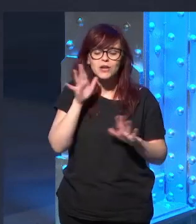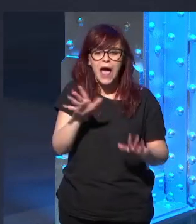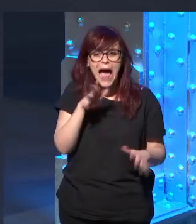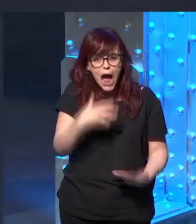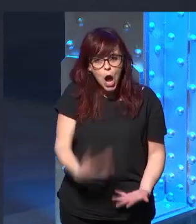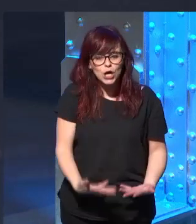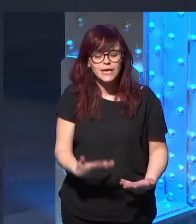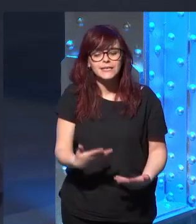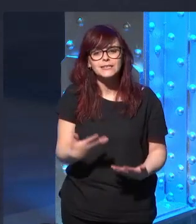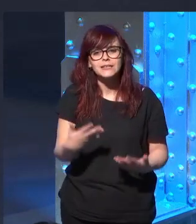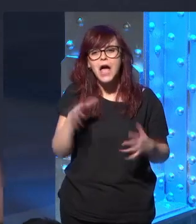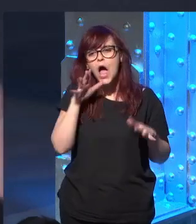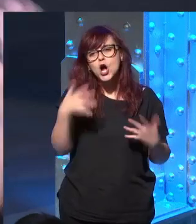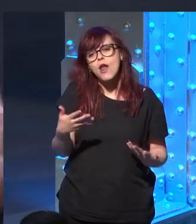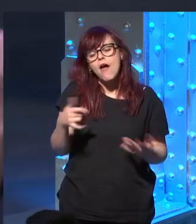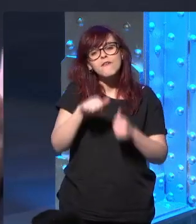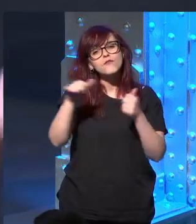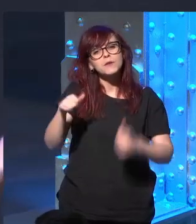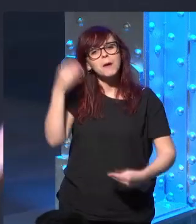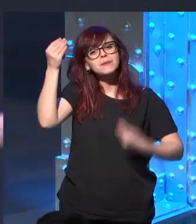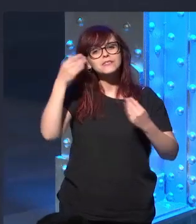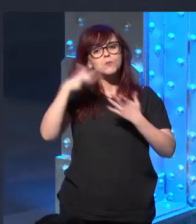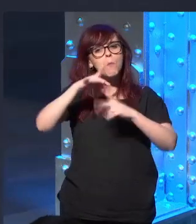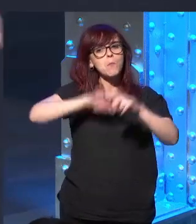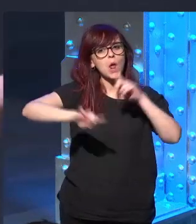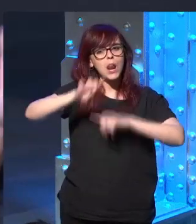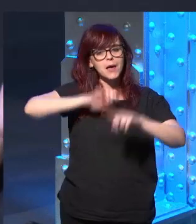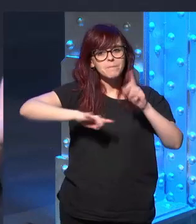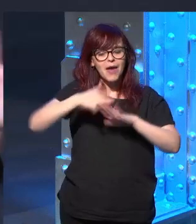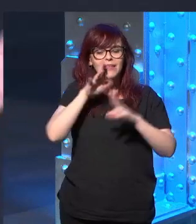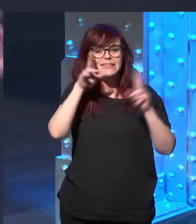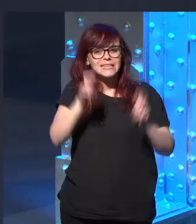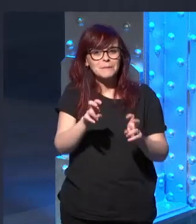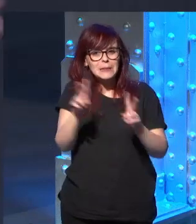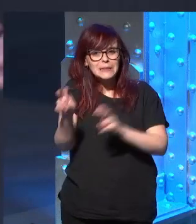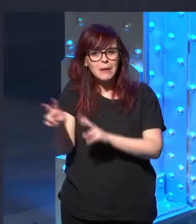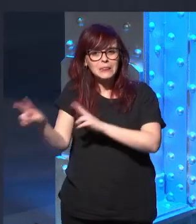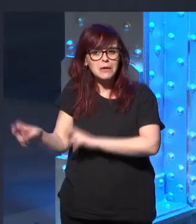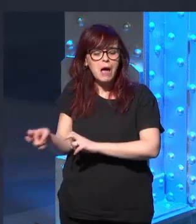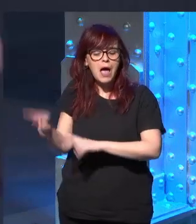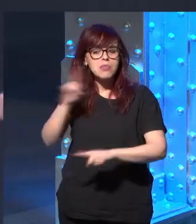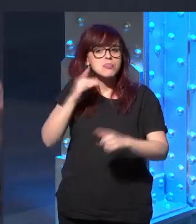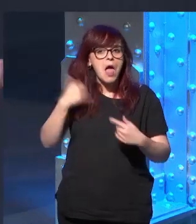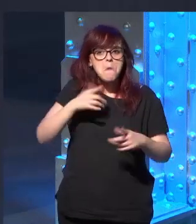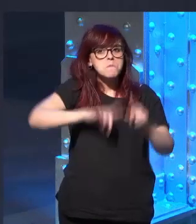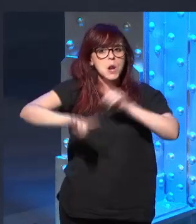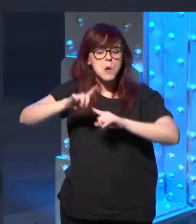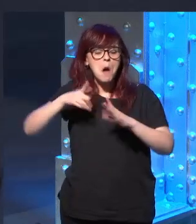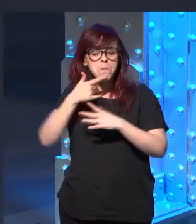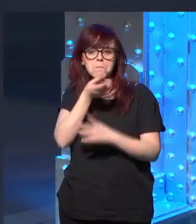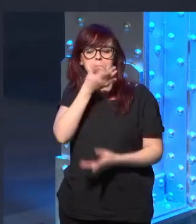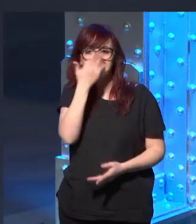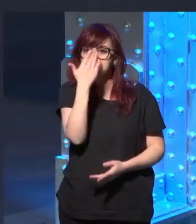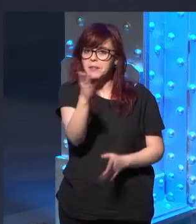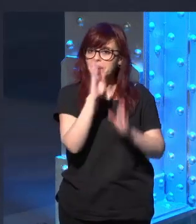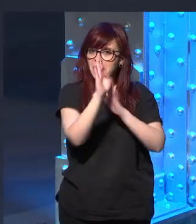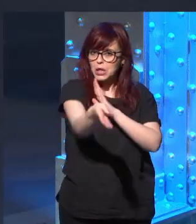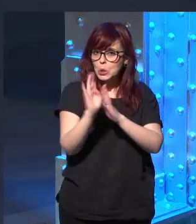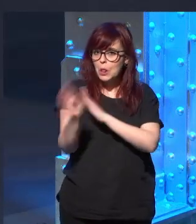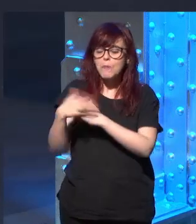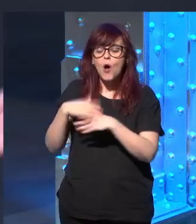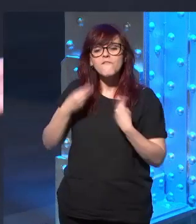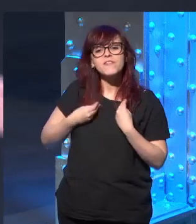que ahora no se plantea como problema hablar de según qué temas, porque estamos bastante acostumbrados a introducirnos en la vida de